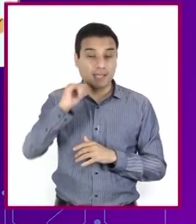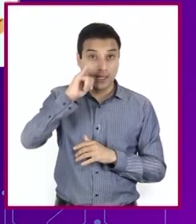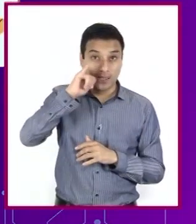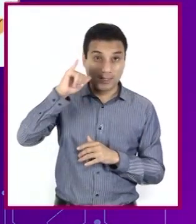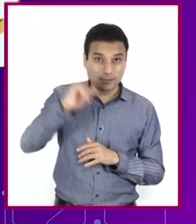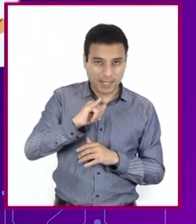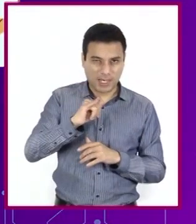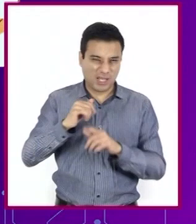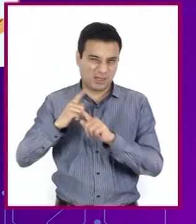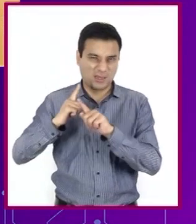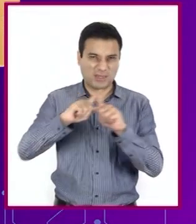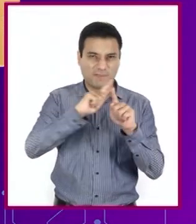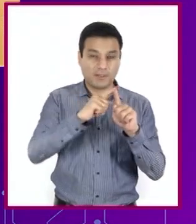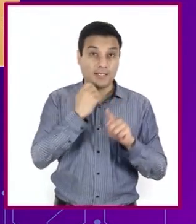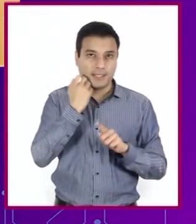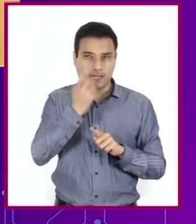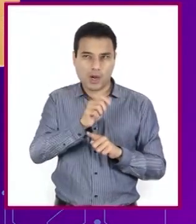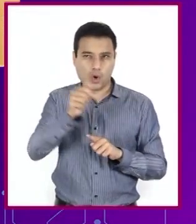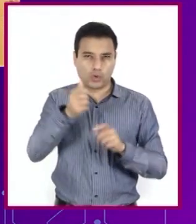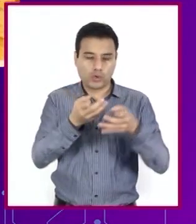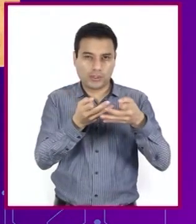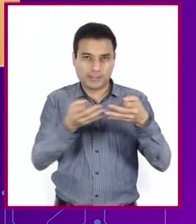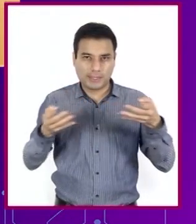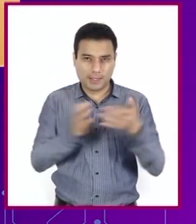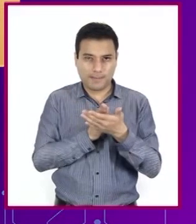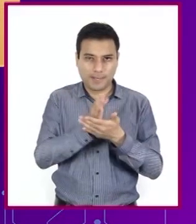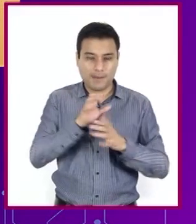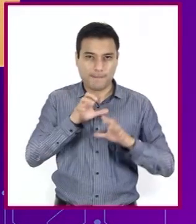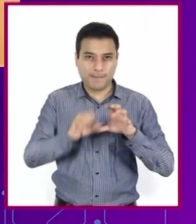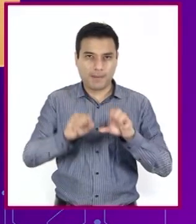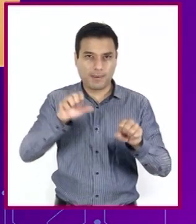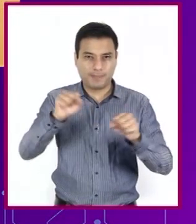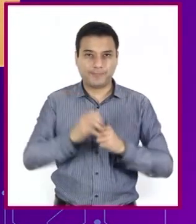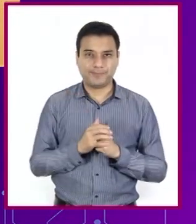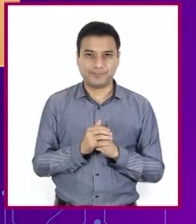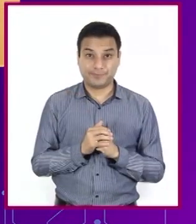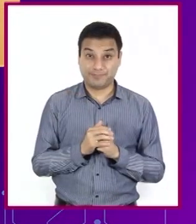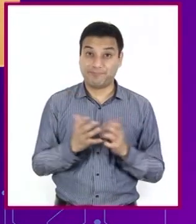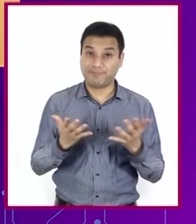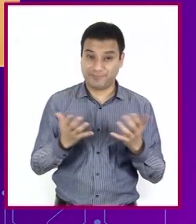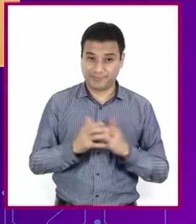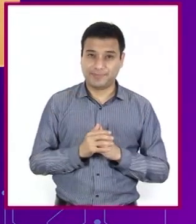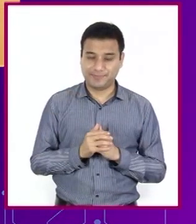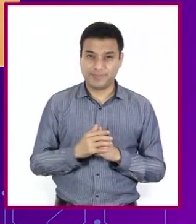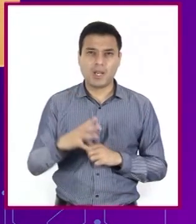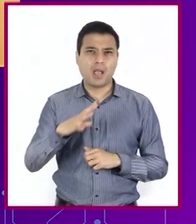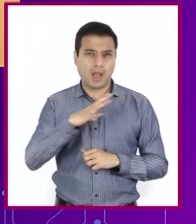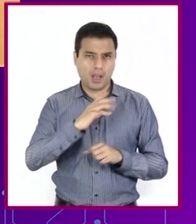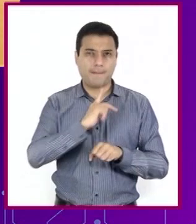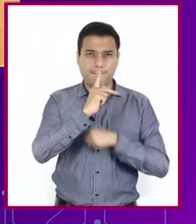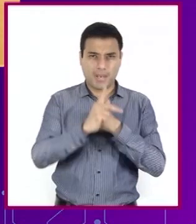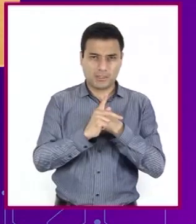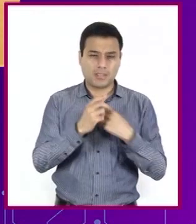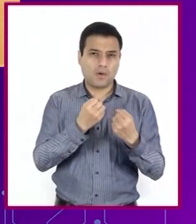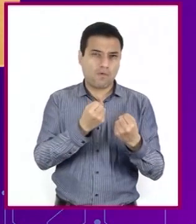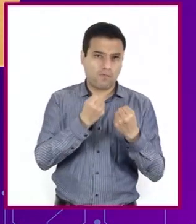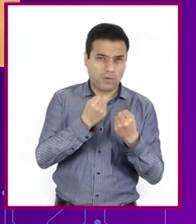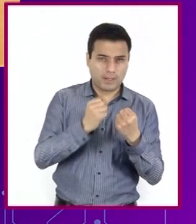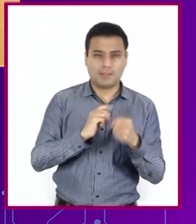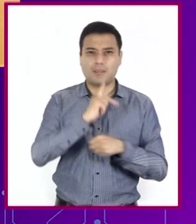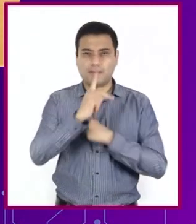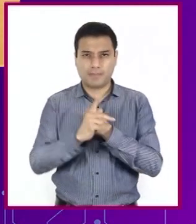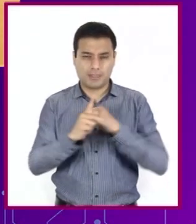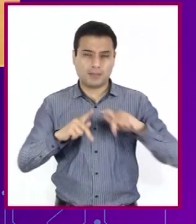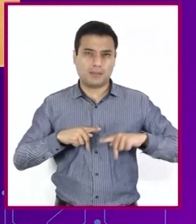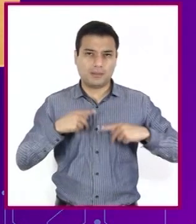Italia, entre otros. El mundo literalmente se dividió entre fuertes y débiles. Aproximadamente una